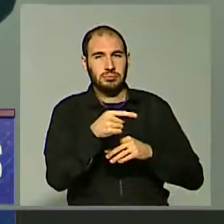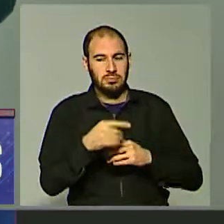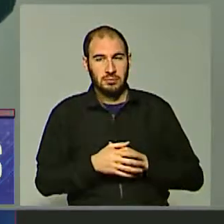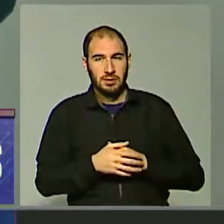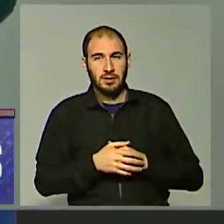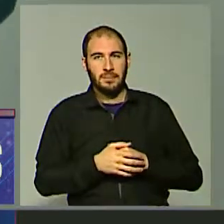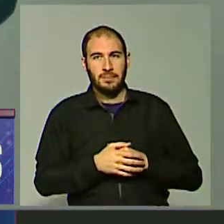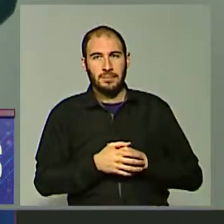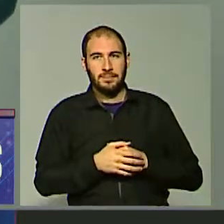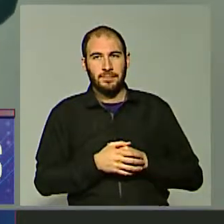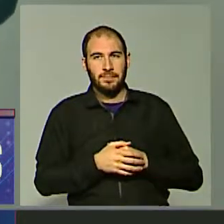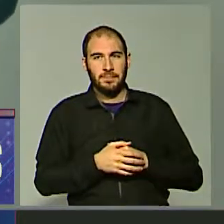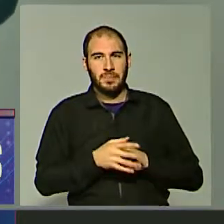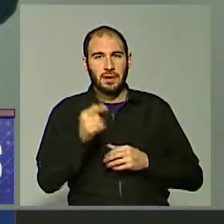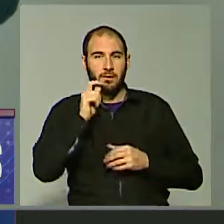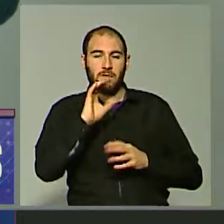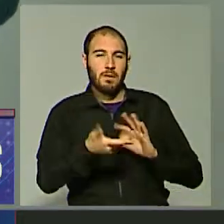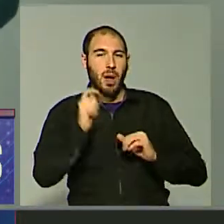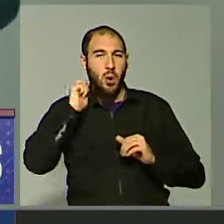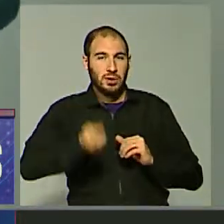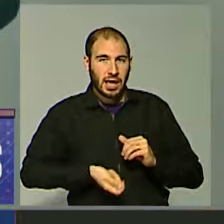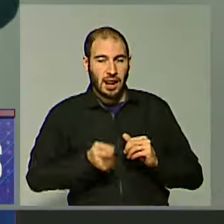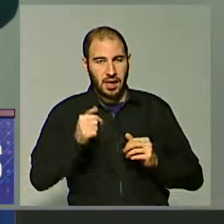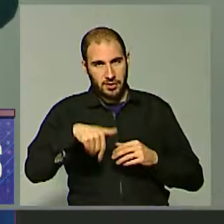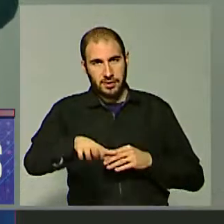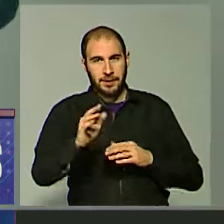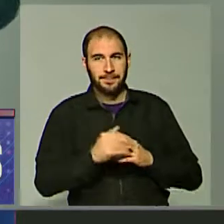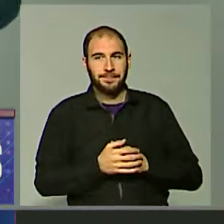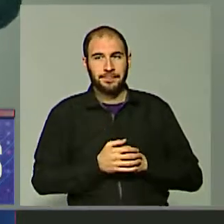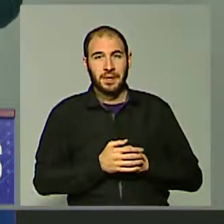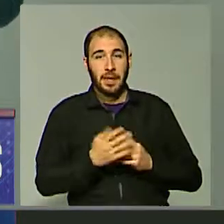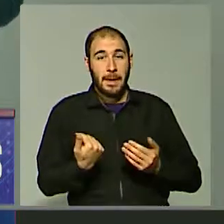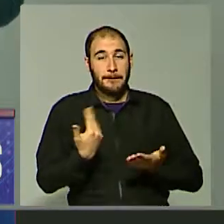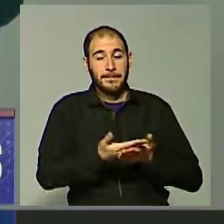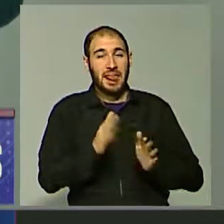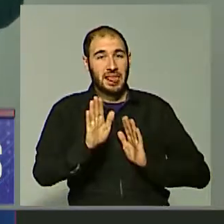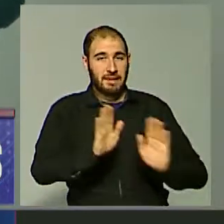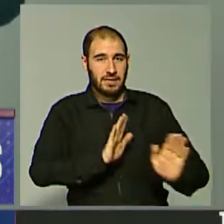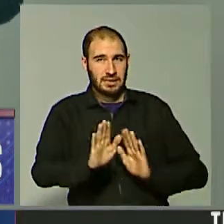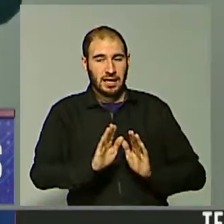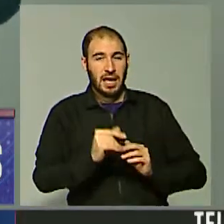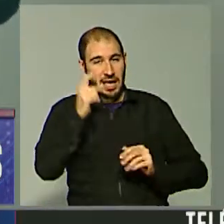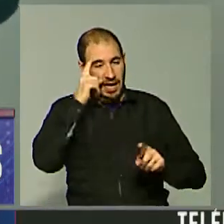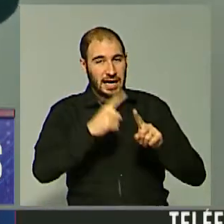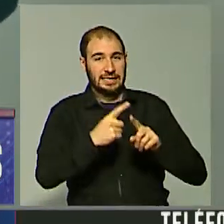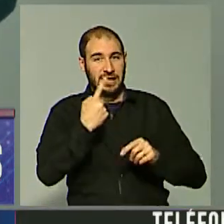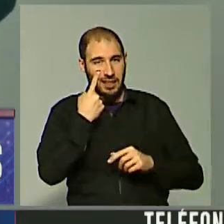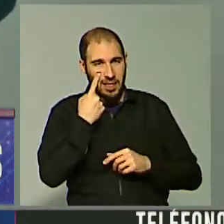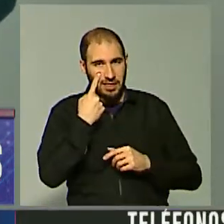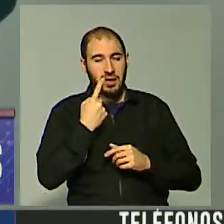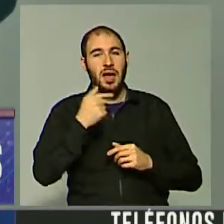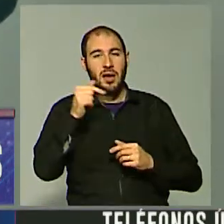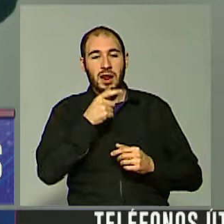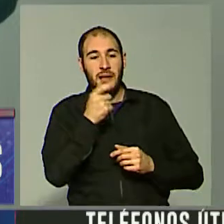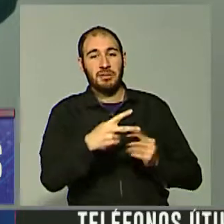de forma, digamos, judicial en estos días. A partir de este pedido que hizo la defensa del ex intendente, llegó la respuesta